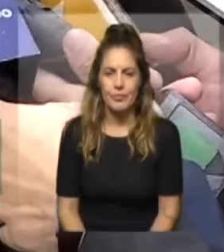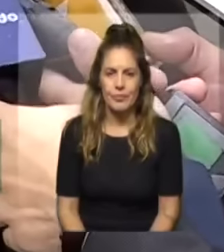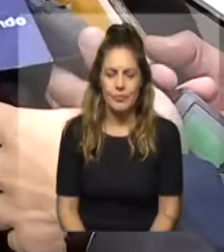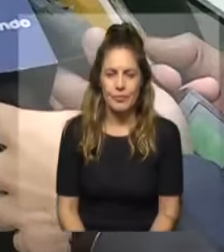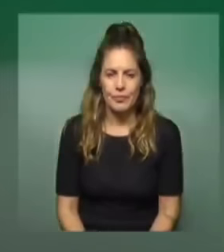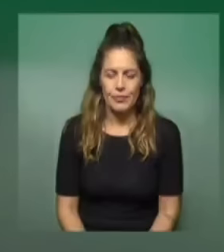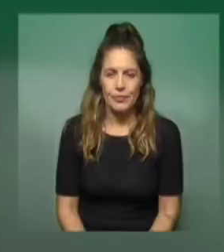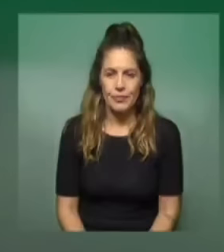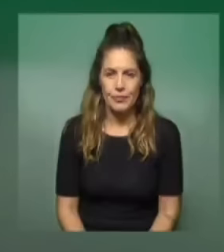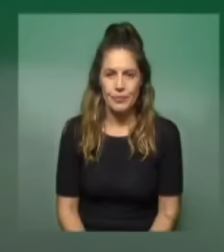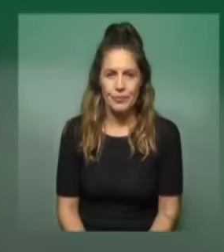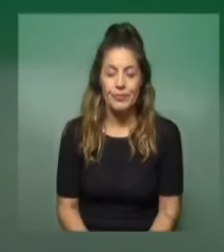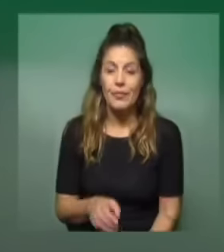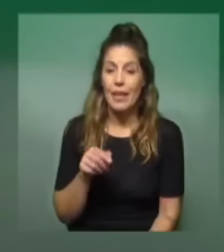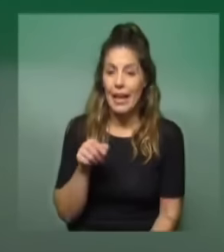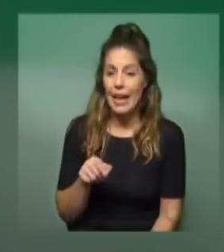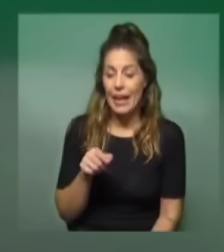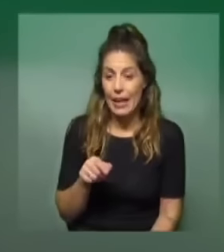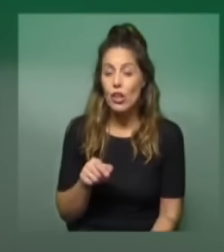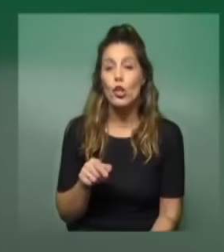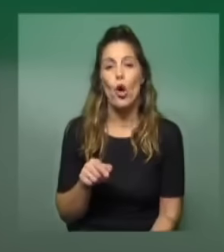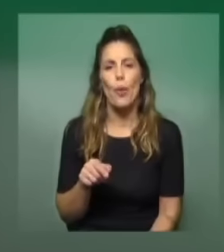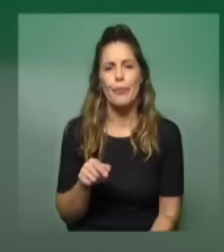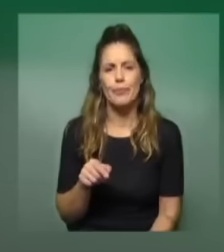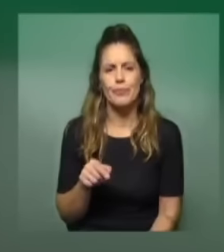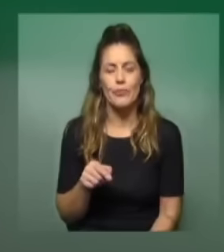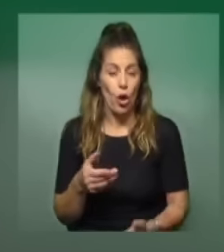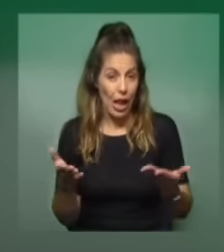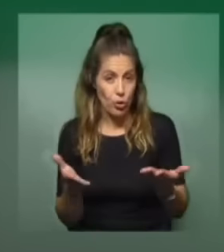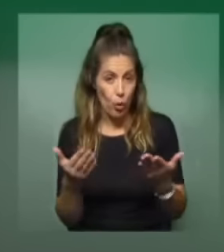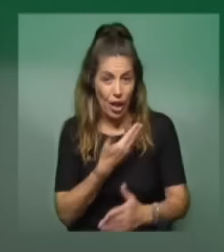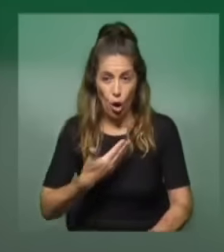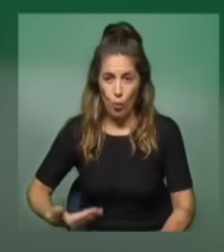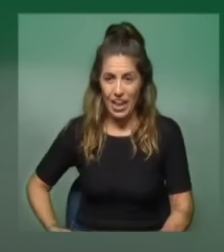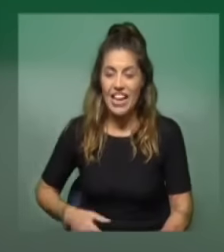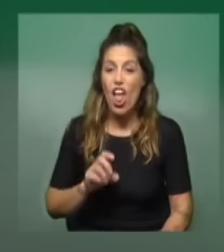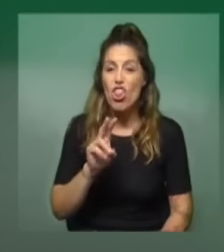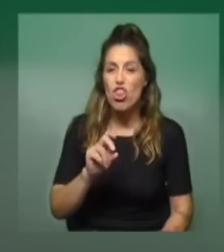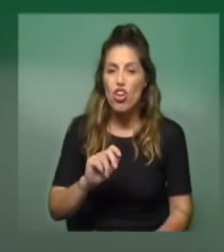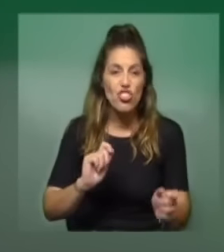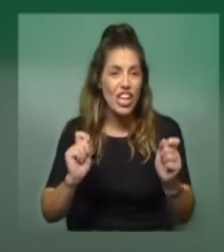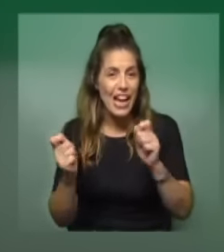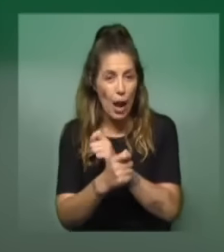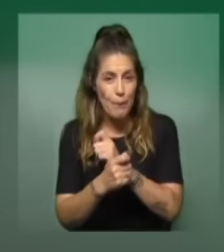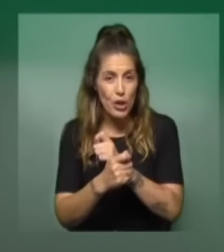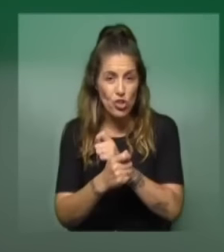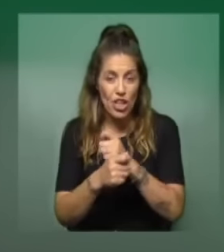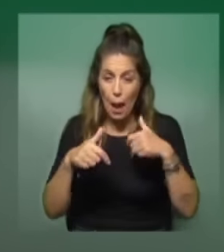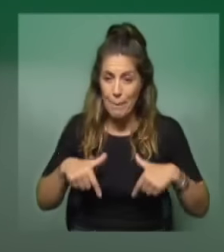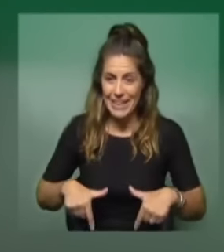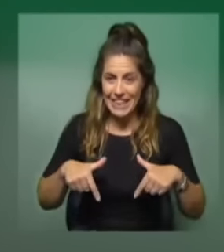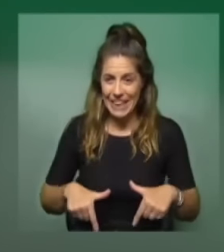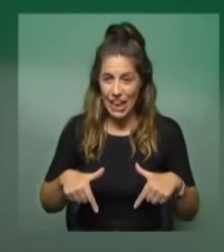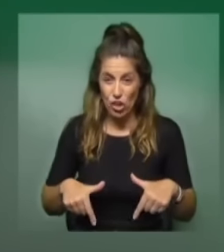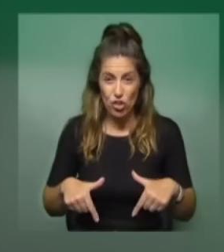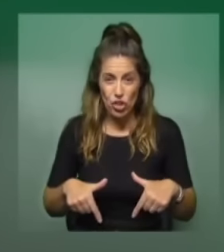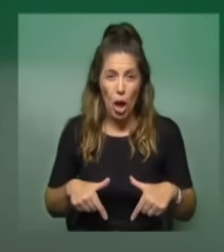escándalos Y esto es pie porque durante el actual gobierno hubo 12 cambios en titularidades de ministerios o